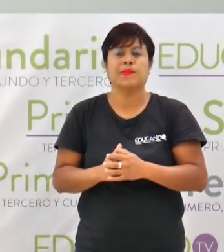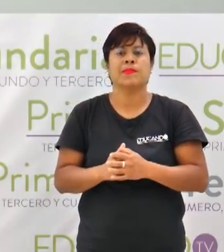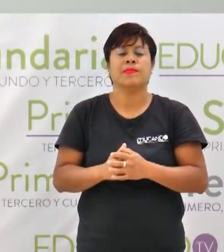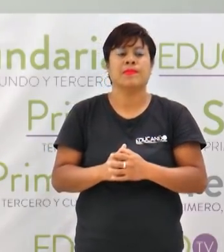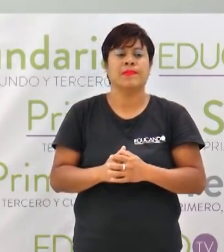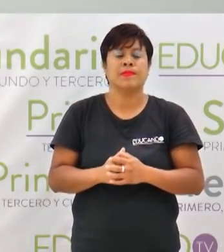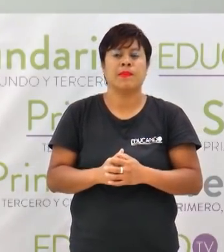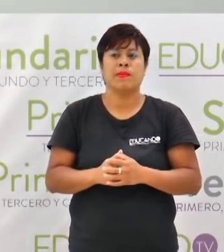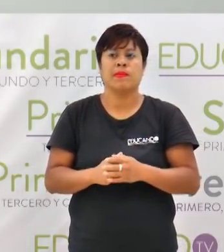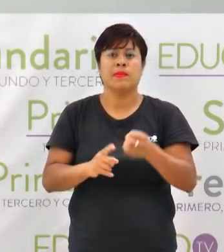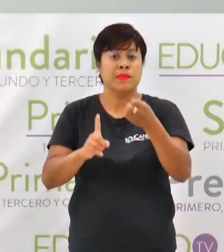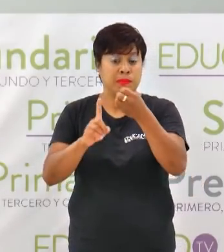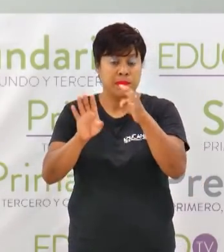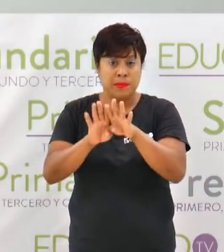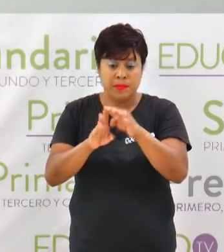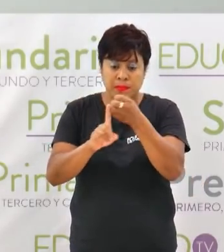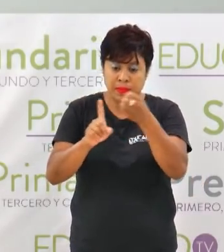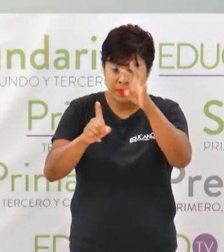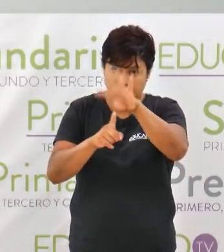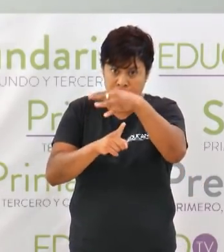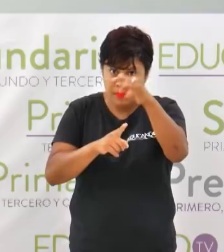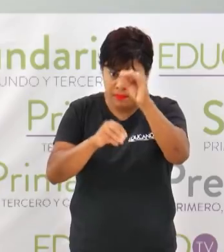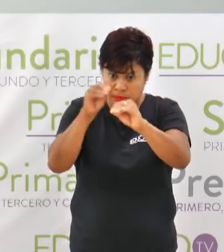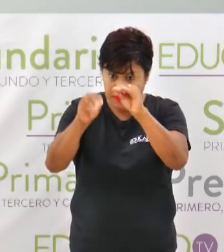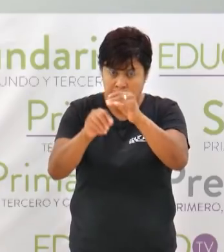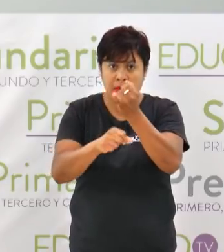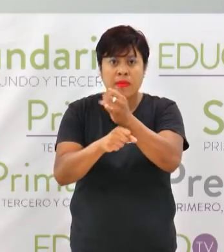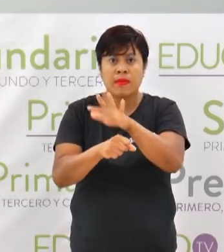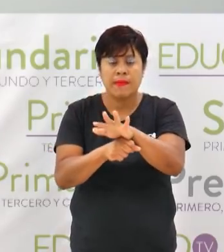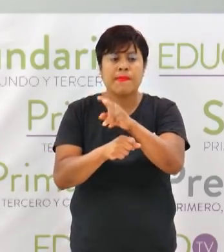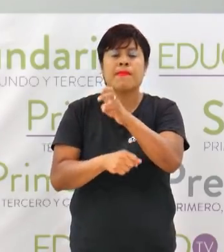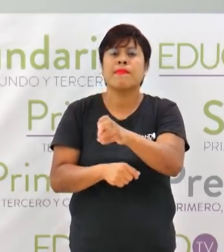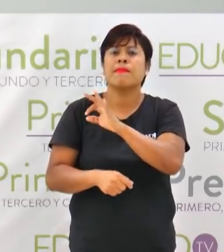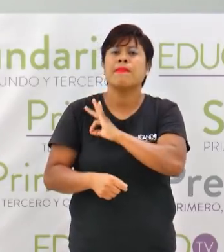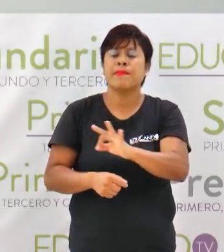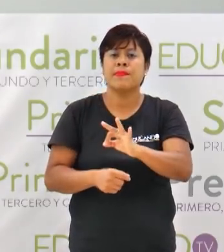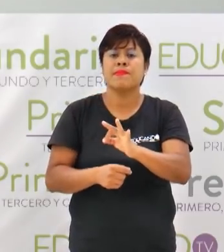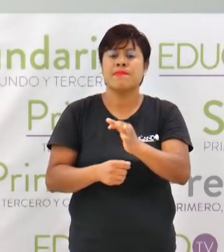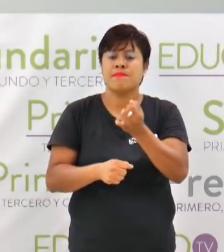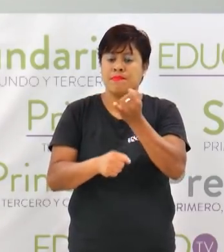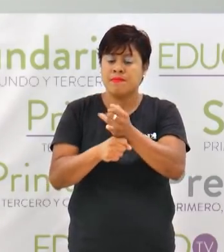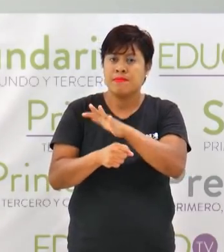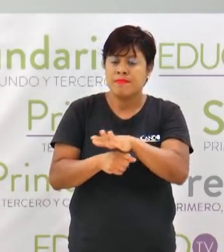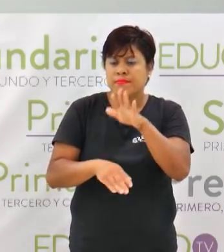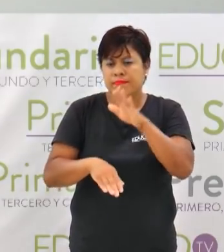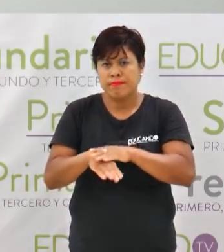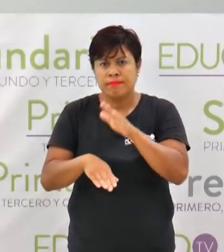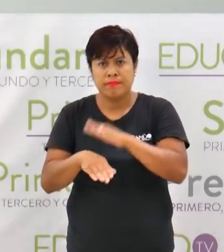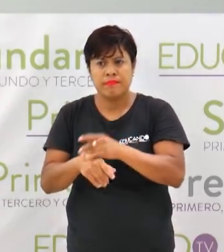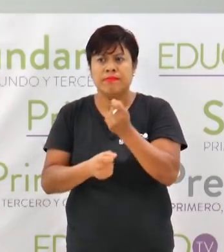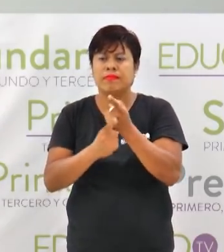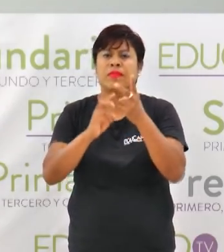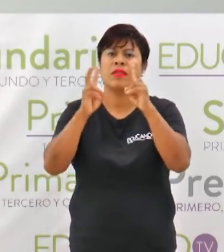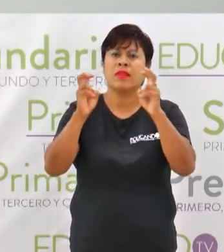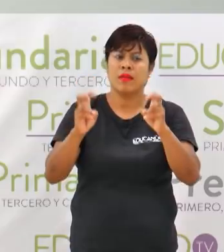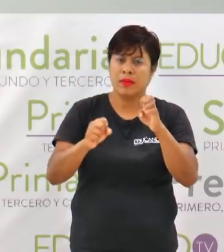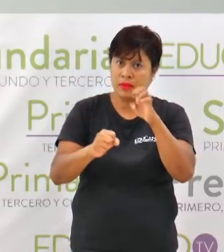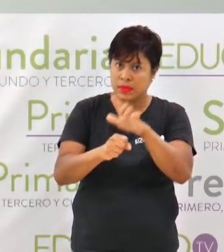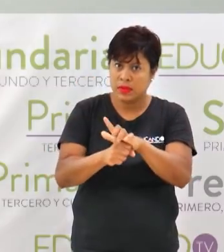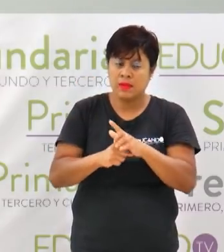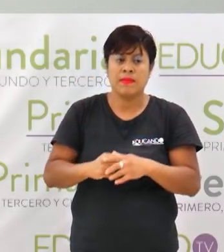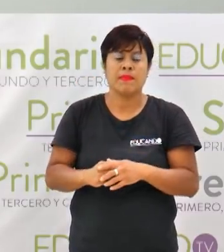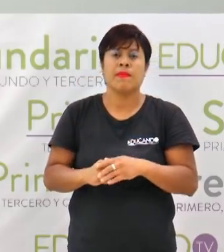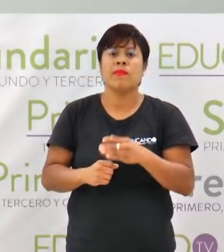estos organizadores de información nos ayudan a poder informarnos un poquito más de algún tema en